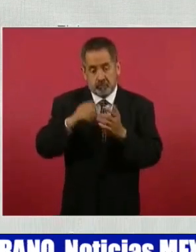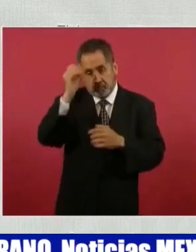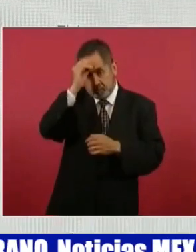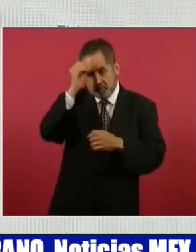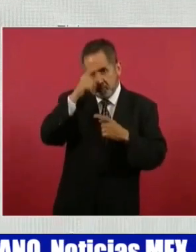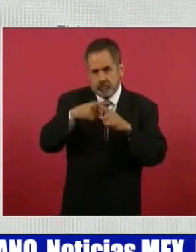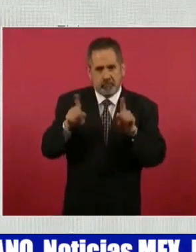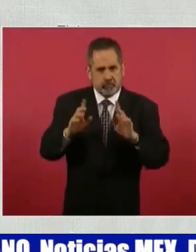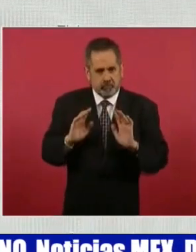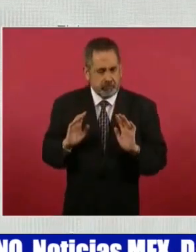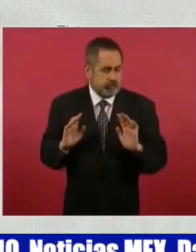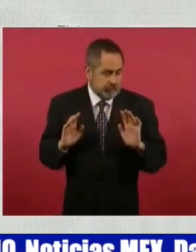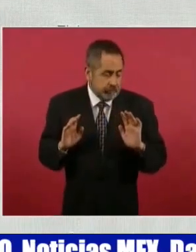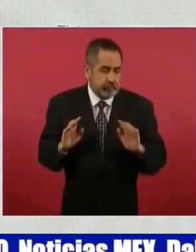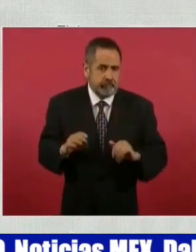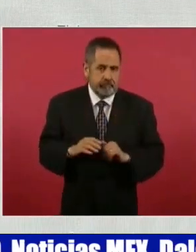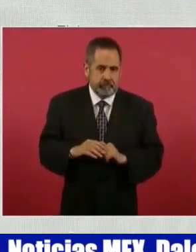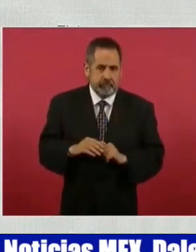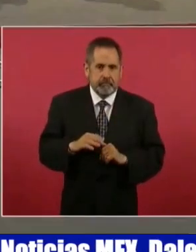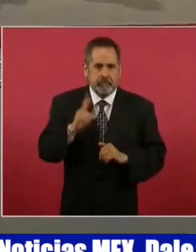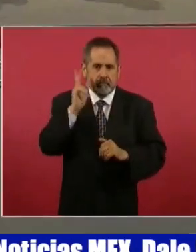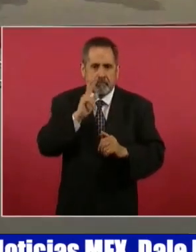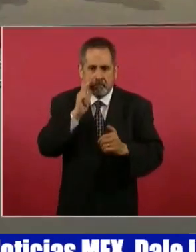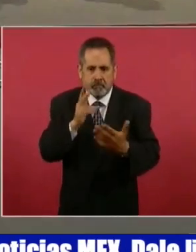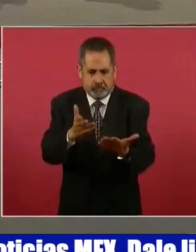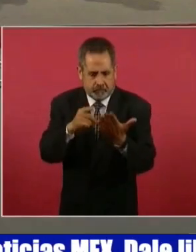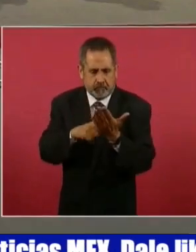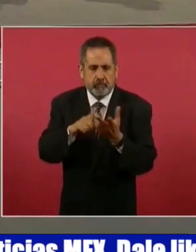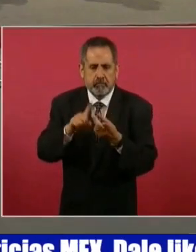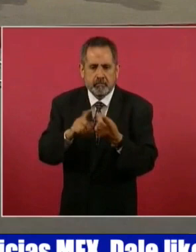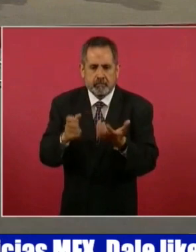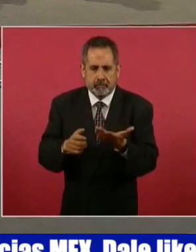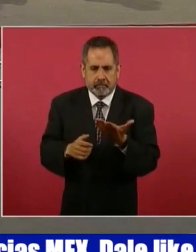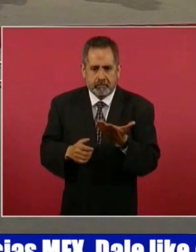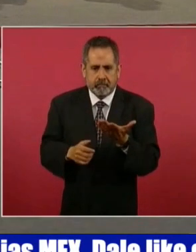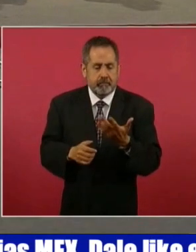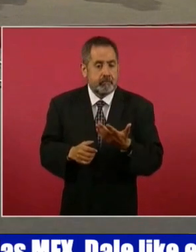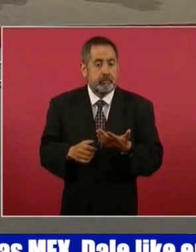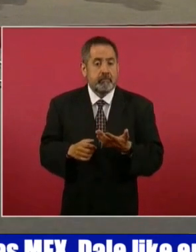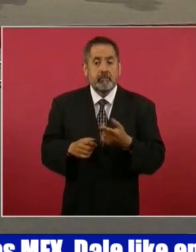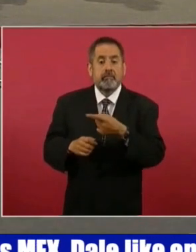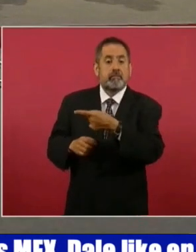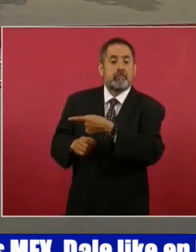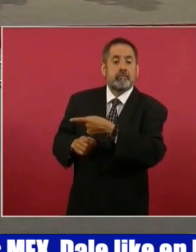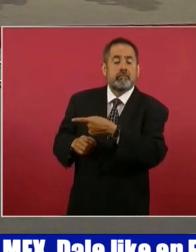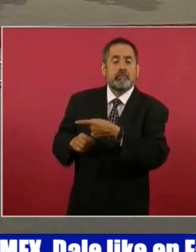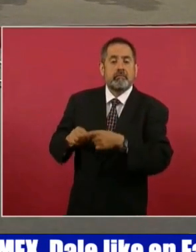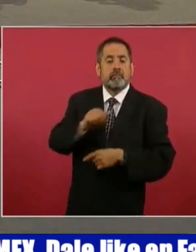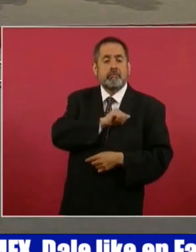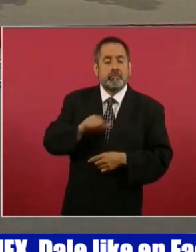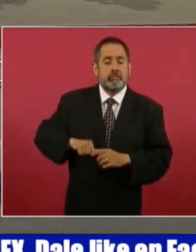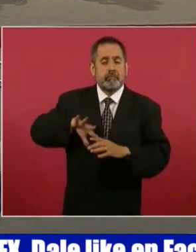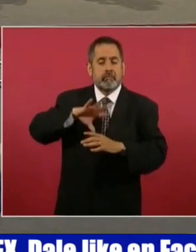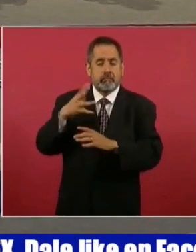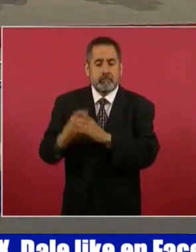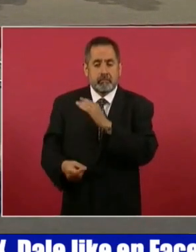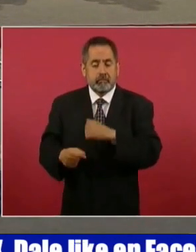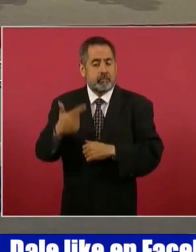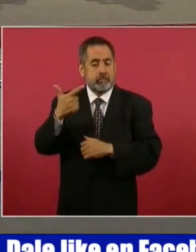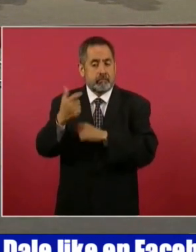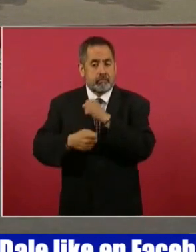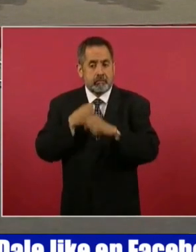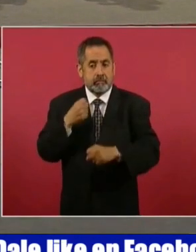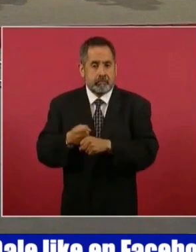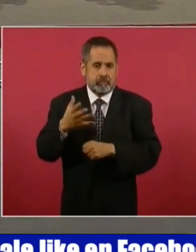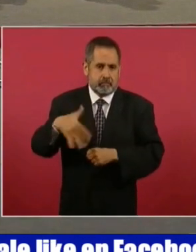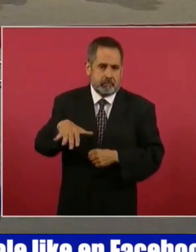opinas lo contrario, me lo pruebas. El caso del alcalde prófugo, 7 años buscando justicia